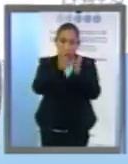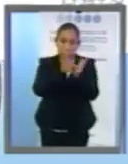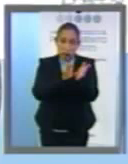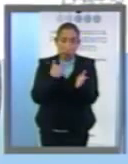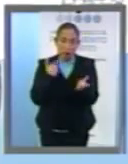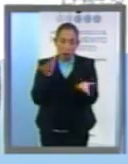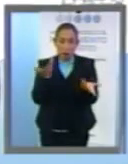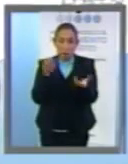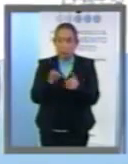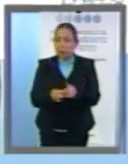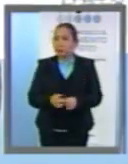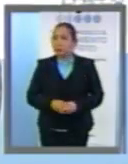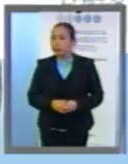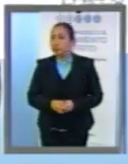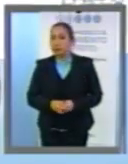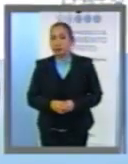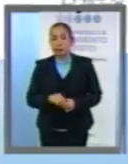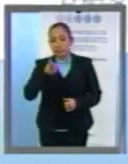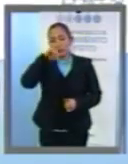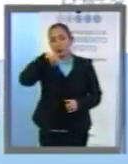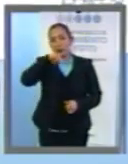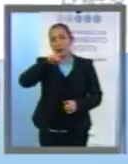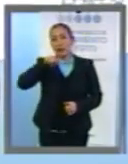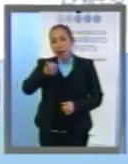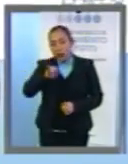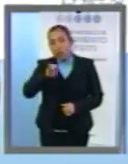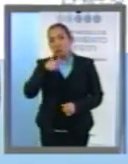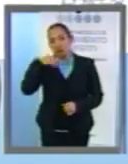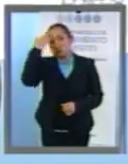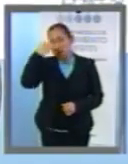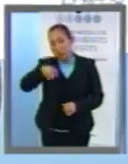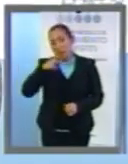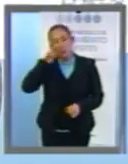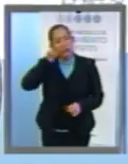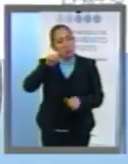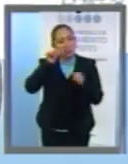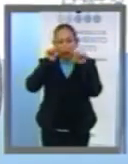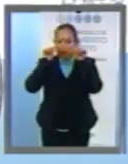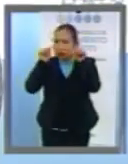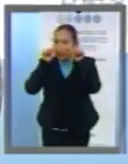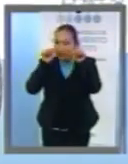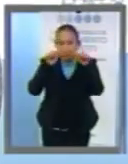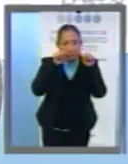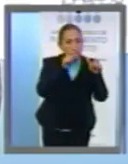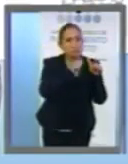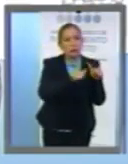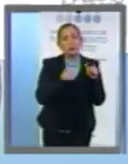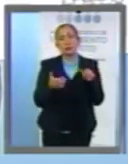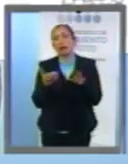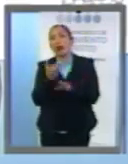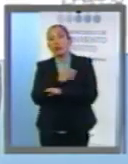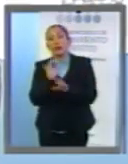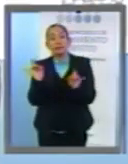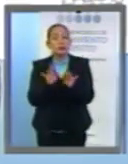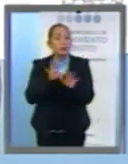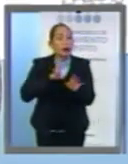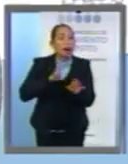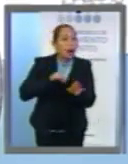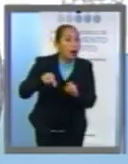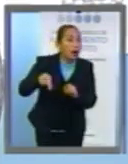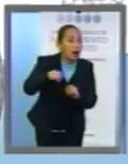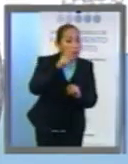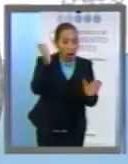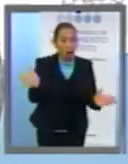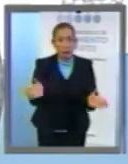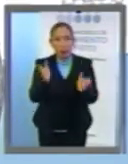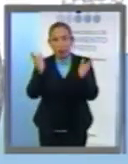los hagamos efectivos. En el INAI, ahí estamos presentes y estaremos vigilantes siempre y cuando, bueno, pues se den las condiciones para